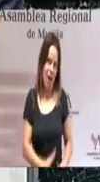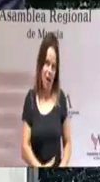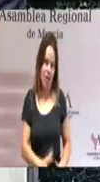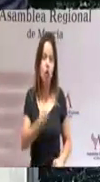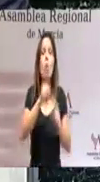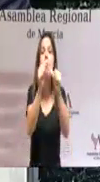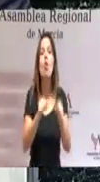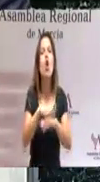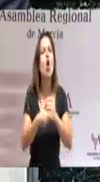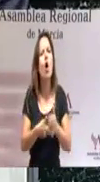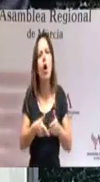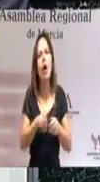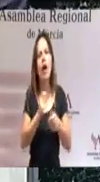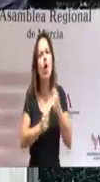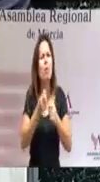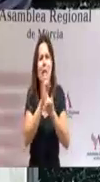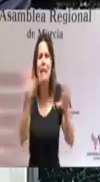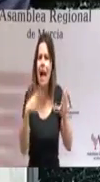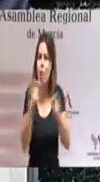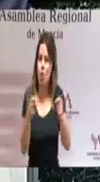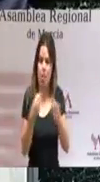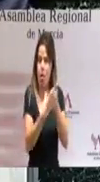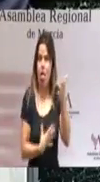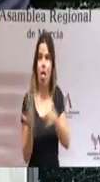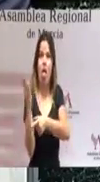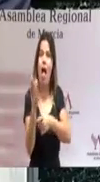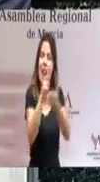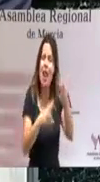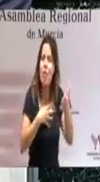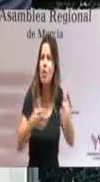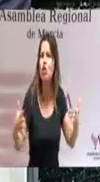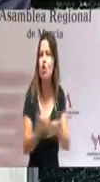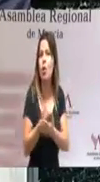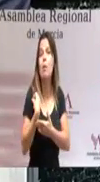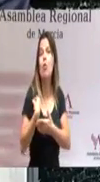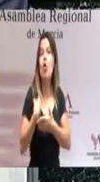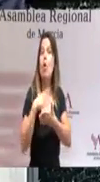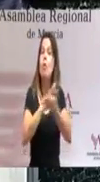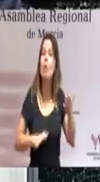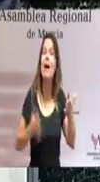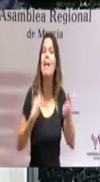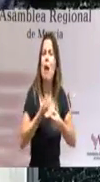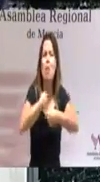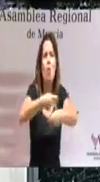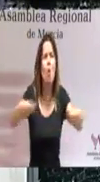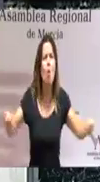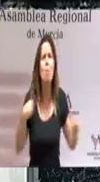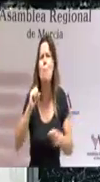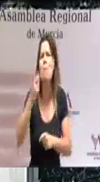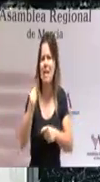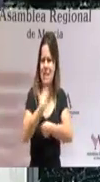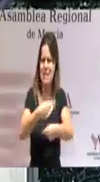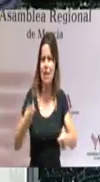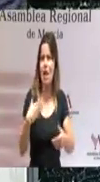Tenemos un modelo económico muy claro, está en el programa, lo puede leer toda la ciudadanía. Hemos hecho la edición del programa electoral que más tirada ha tenido en toda Europa en